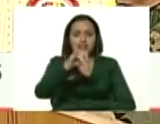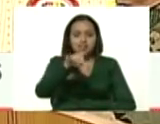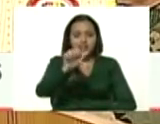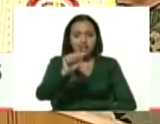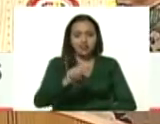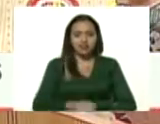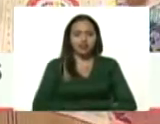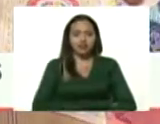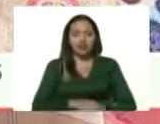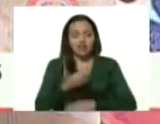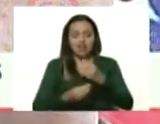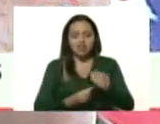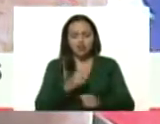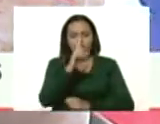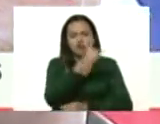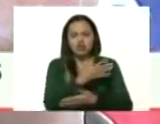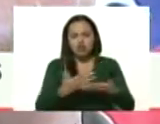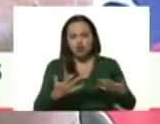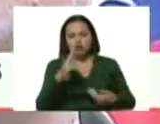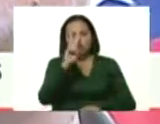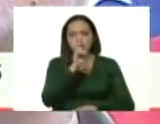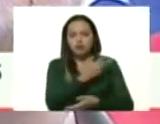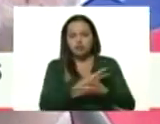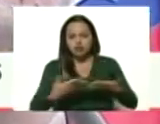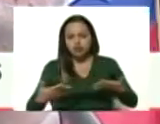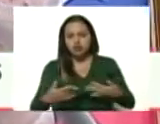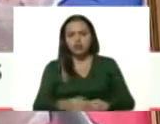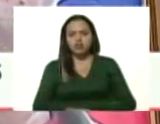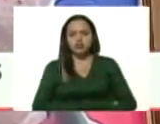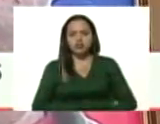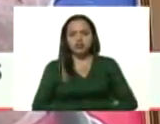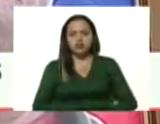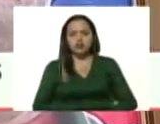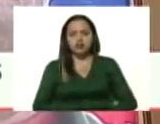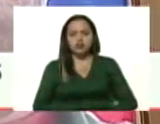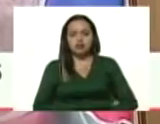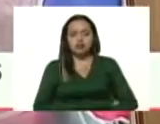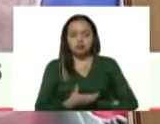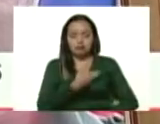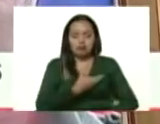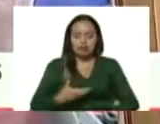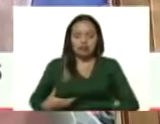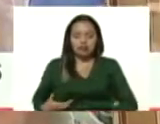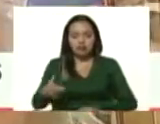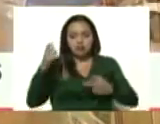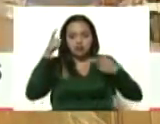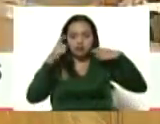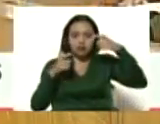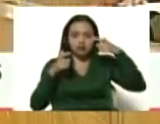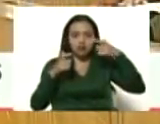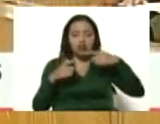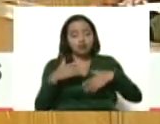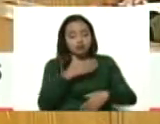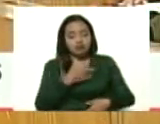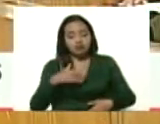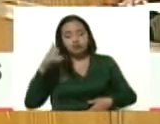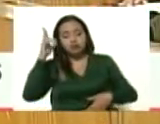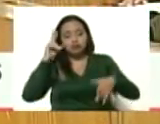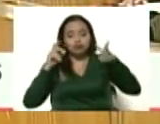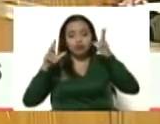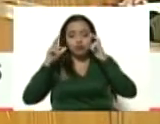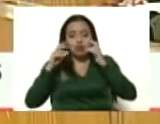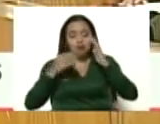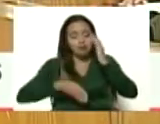de tener 1 millón, 2 millones de milicianos. Comandante supremo Hugo Chávez, donde nos puedas escuchar, vamos